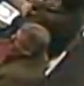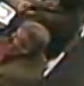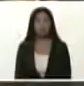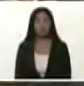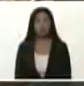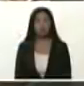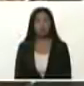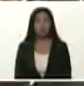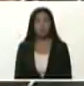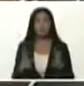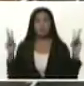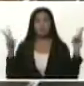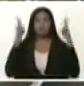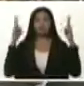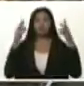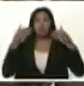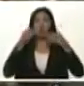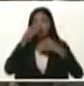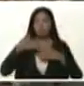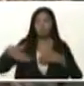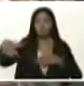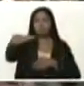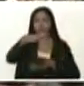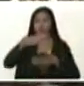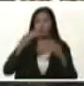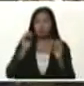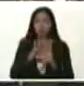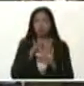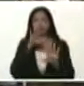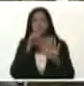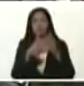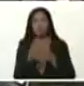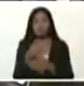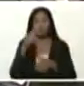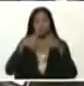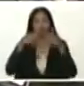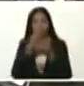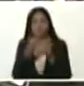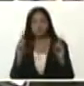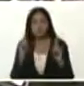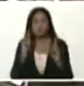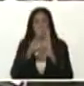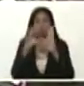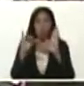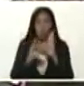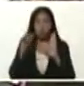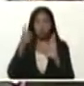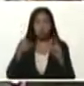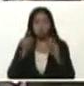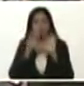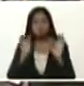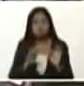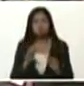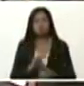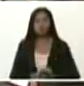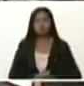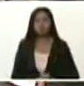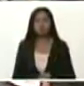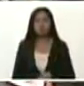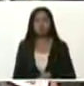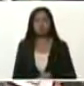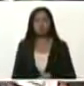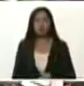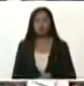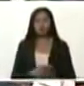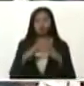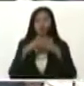Victoria popular, democrática, legítima, constitucional. Y